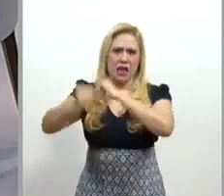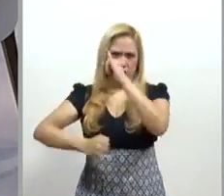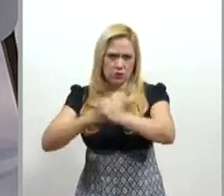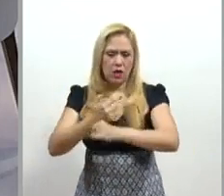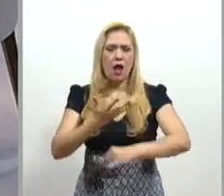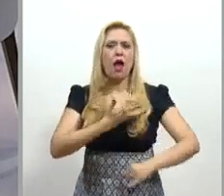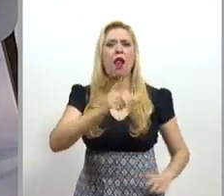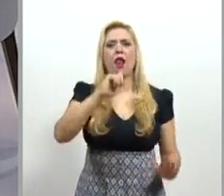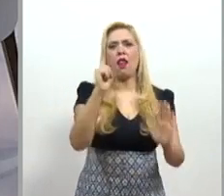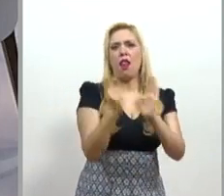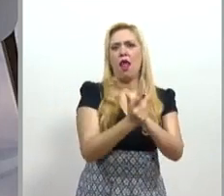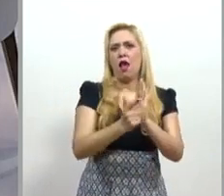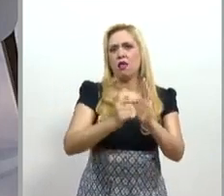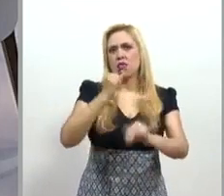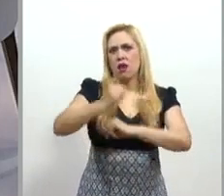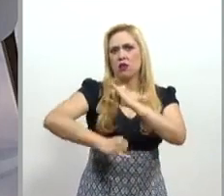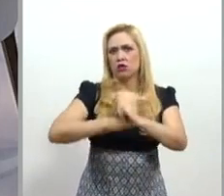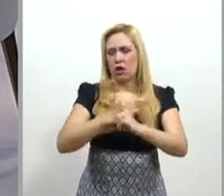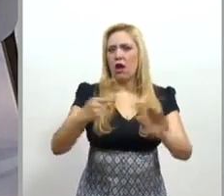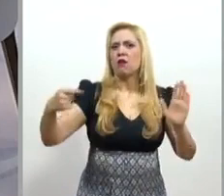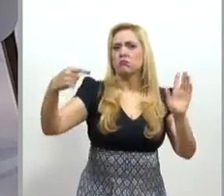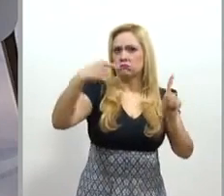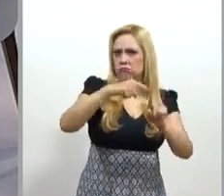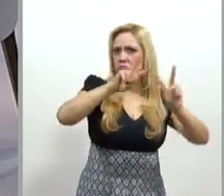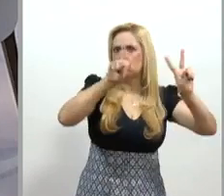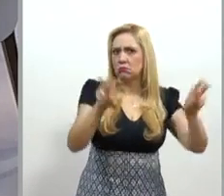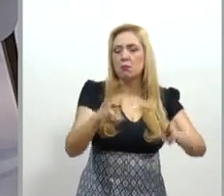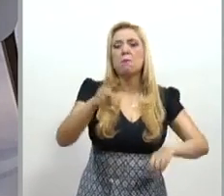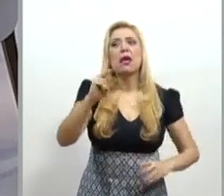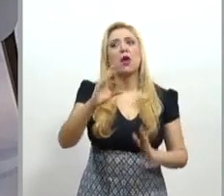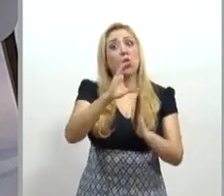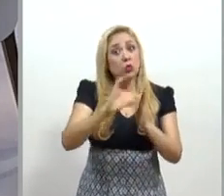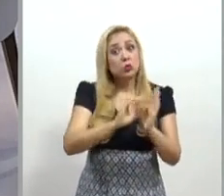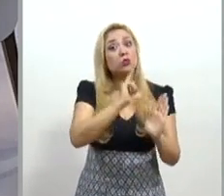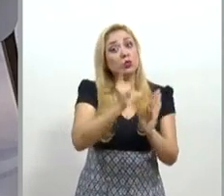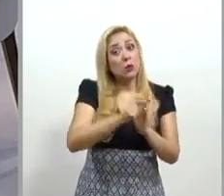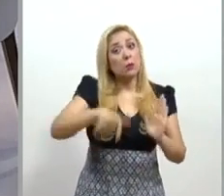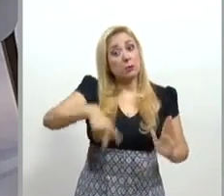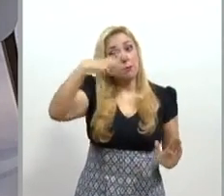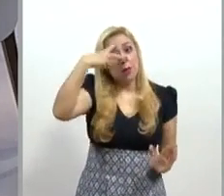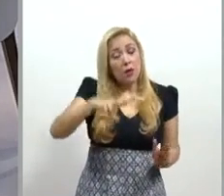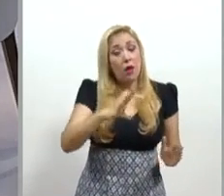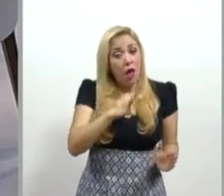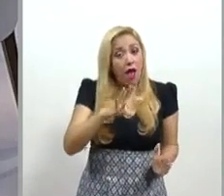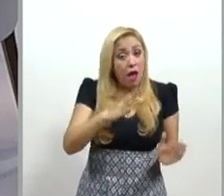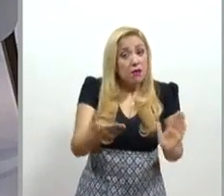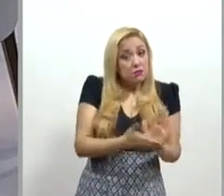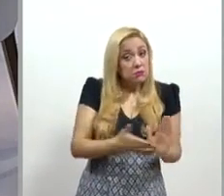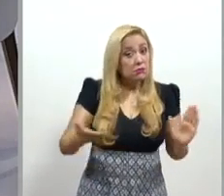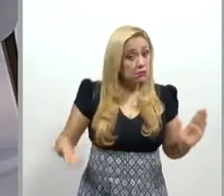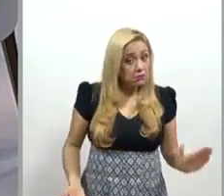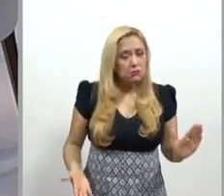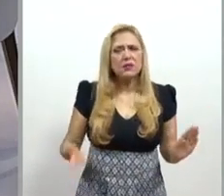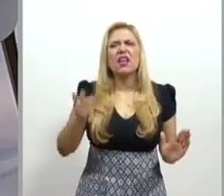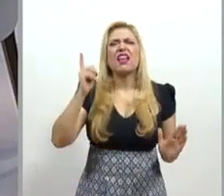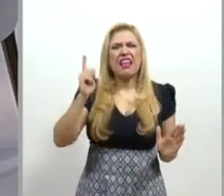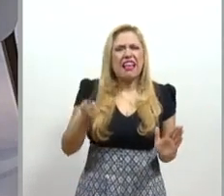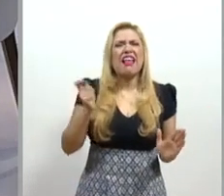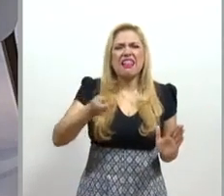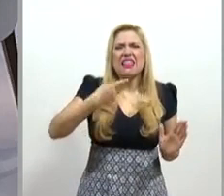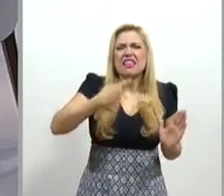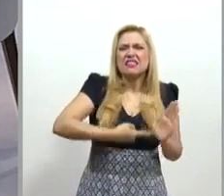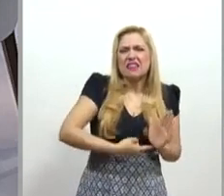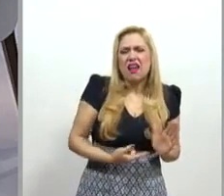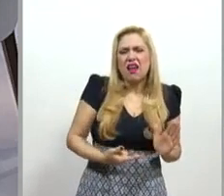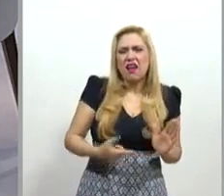tenemos convenciones específicas dedicadas a esta, pero también las constituciones, y la Constitución mexicana no es una excepción. ¿Qué nos dice la Constitución mexicana sobre